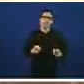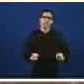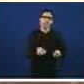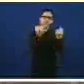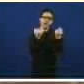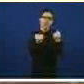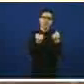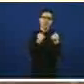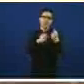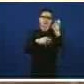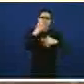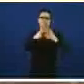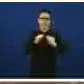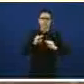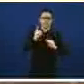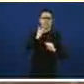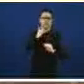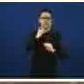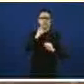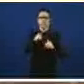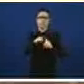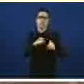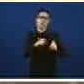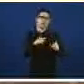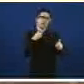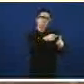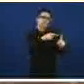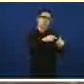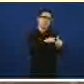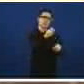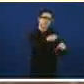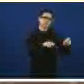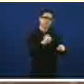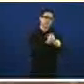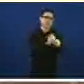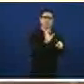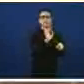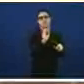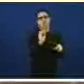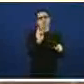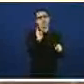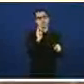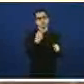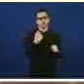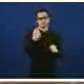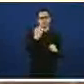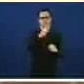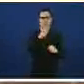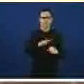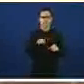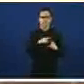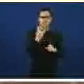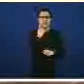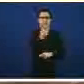o aforro de persoas Traballadoras ou xubiladas e realmente temos que decir que nos parece escandalosa a